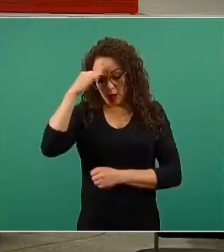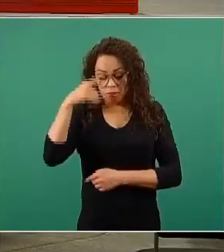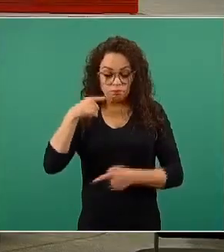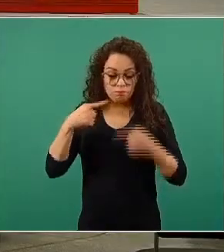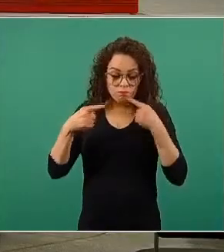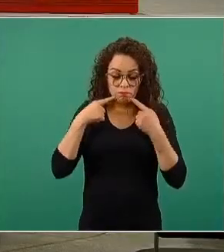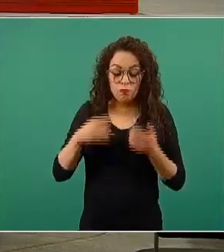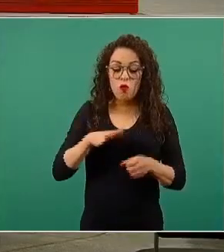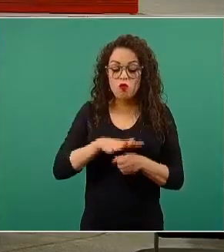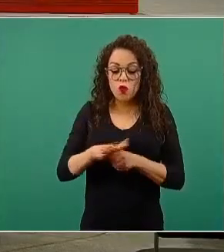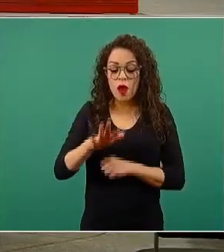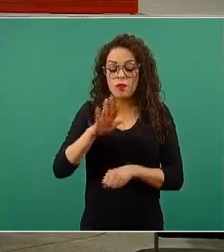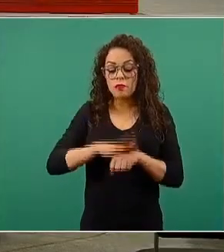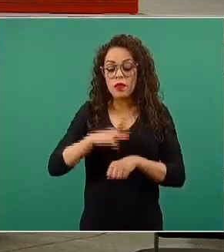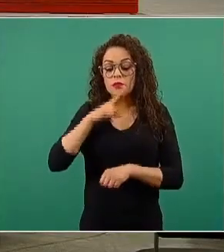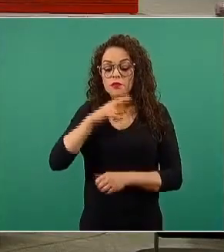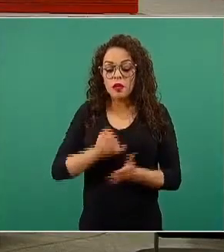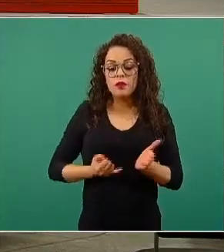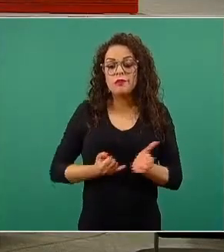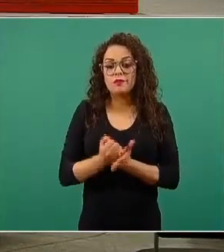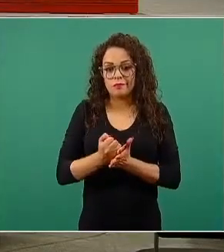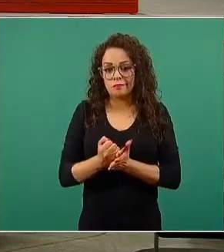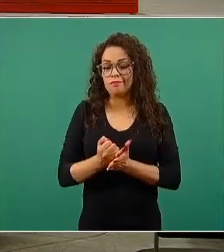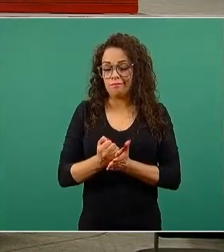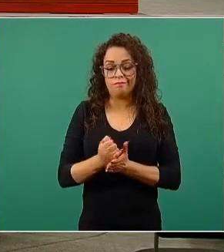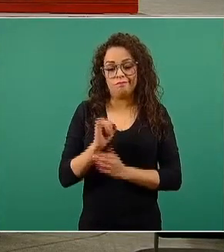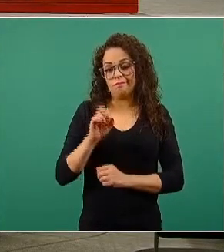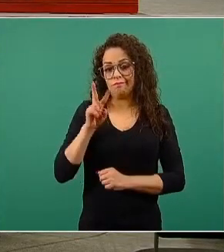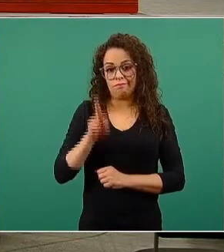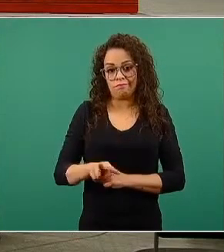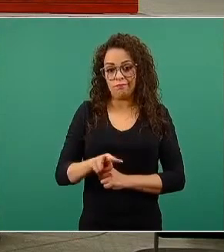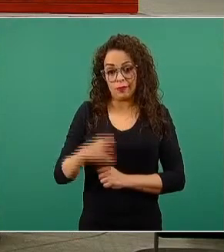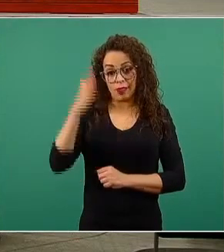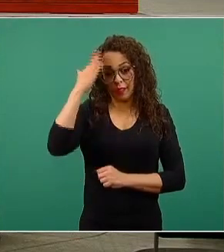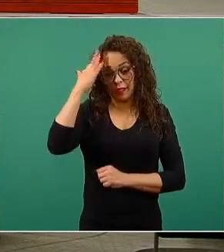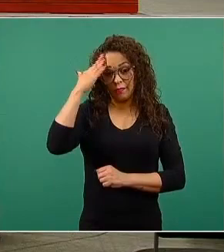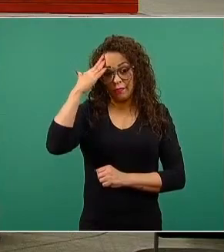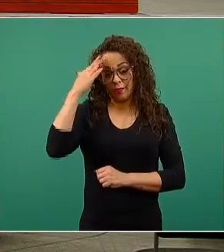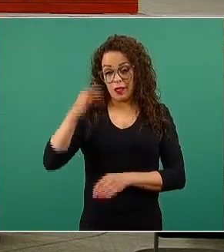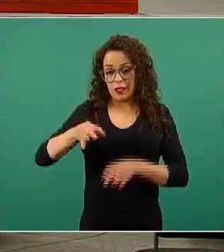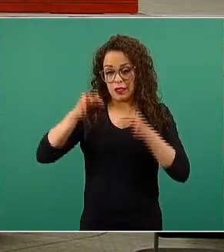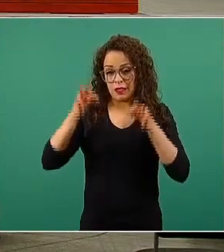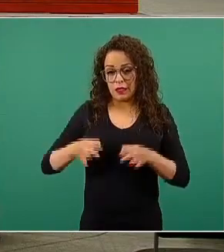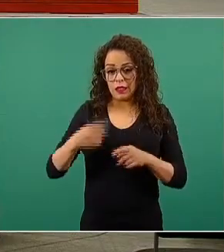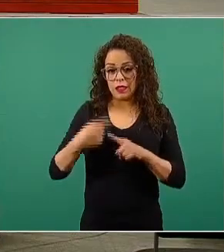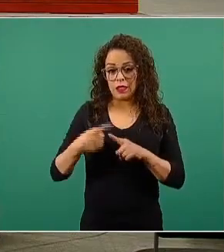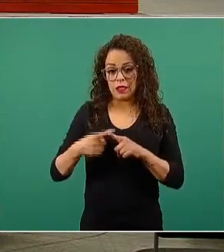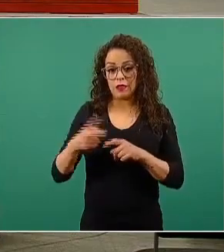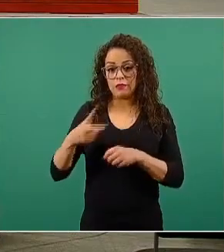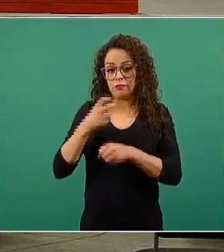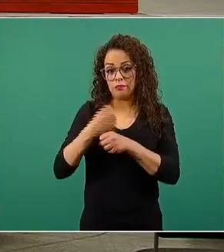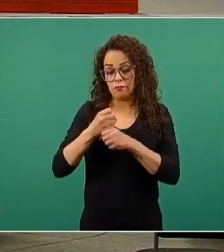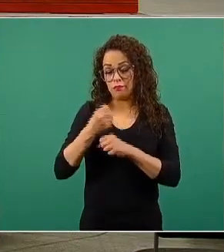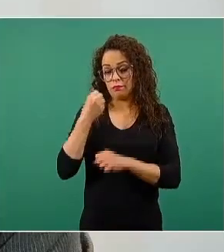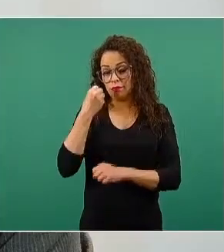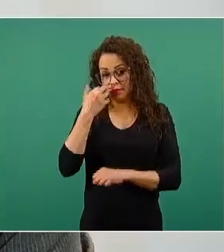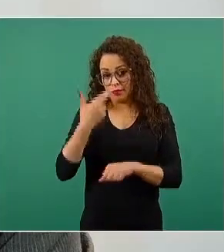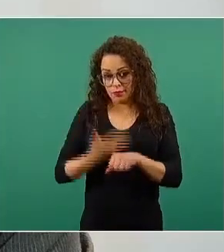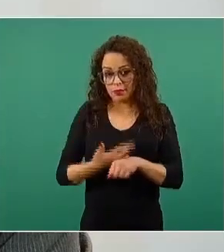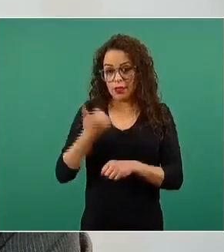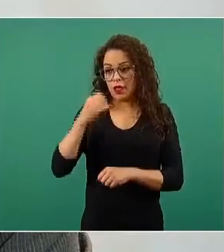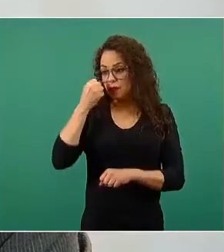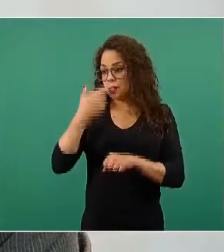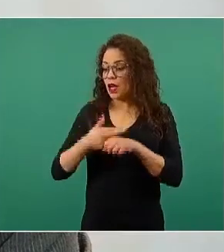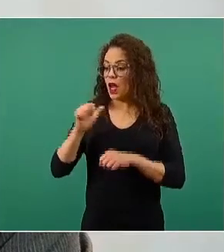también, y lo agradecemos, lo reconozco públicamente, un gran liderazgo por parte del subsecretario, por parte del secretario Alcocer y de